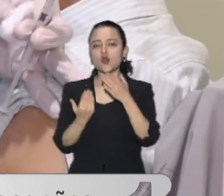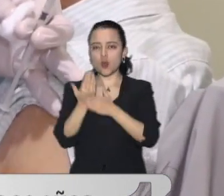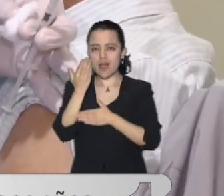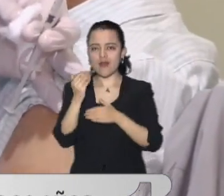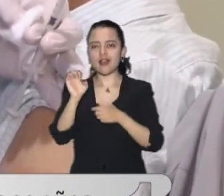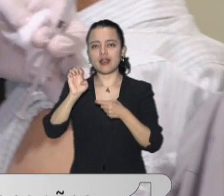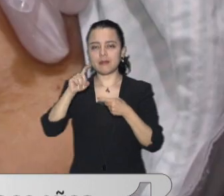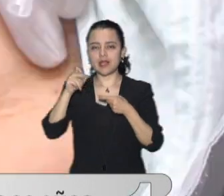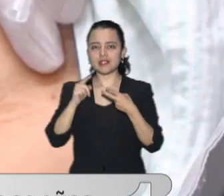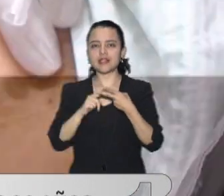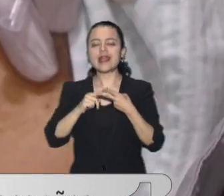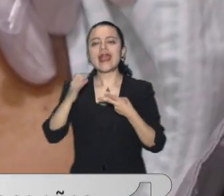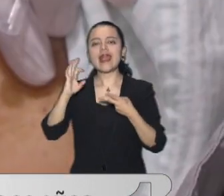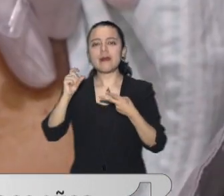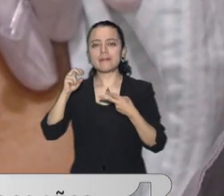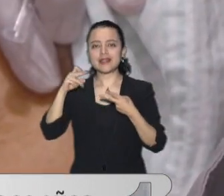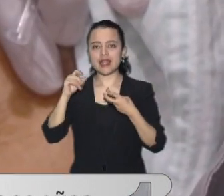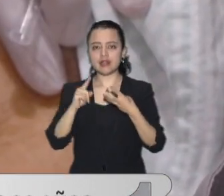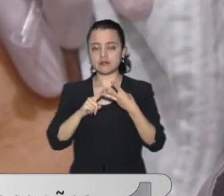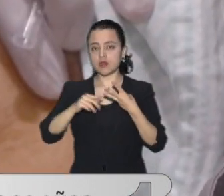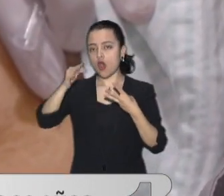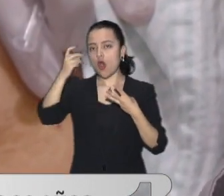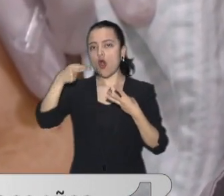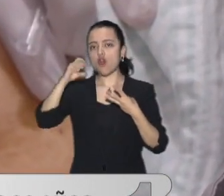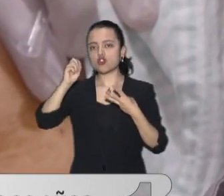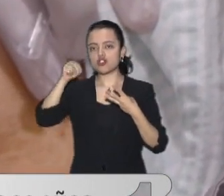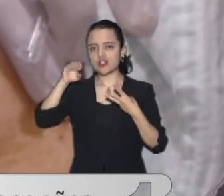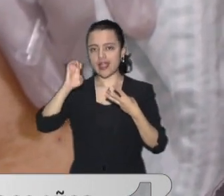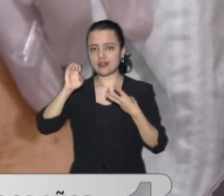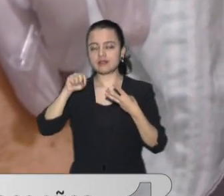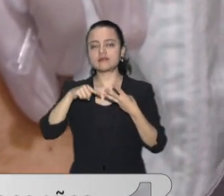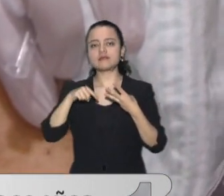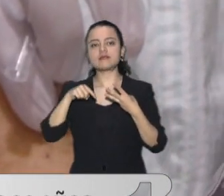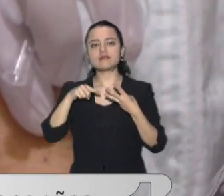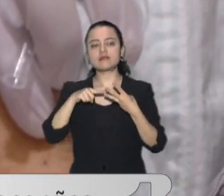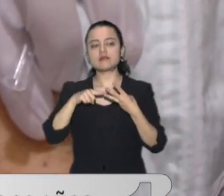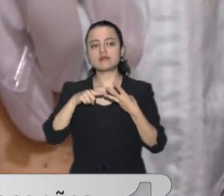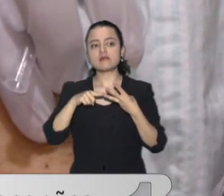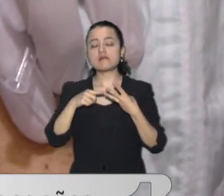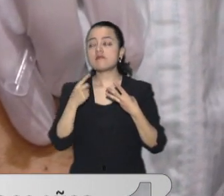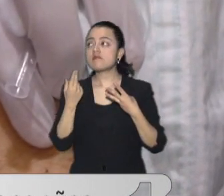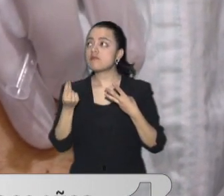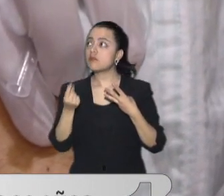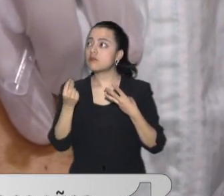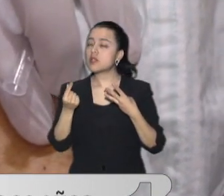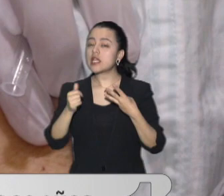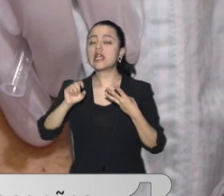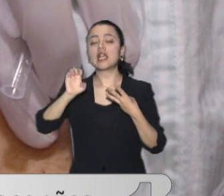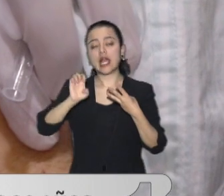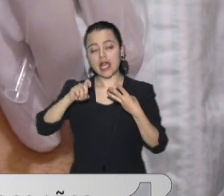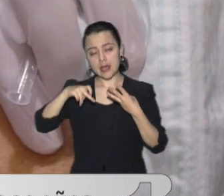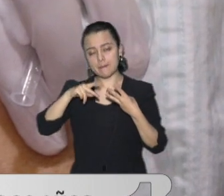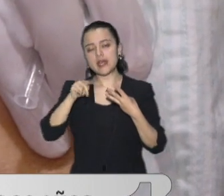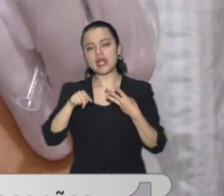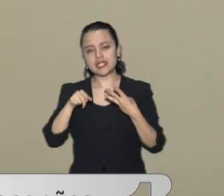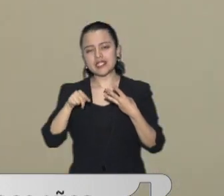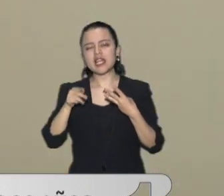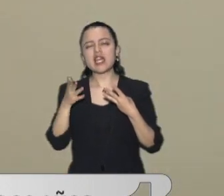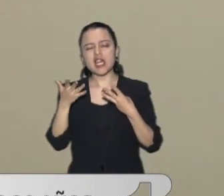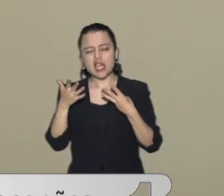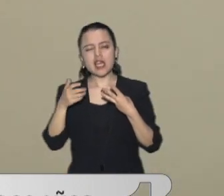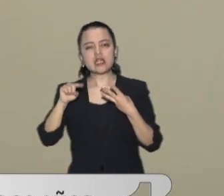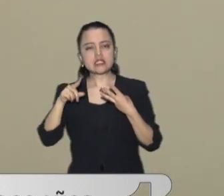EPS, Capital Salud, Sanidad de la Policía, y también está la EPS en donde se va a determinar lo de